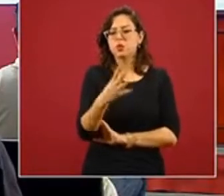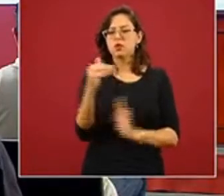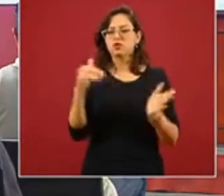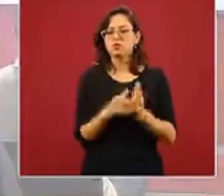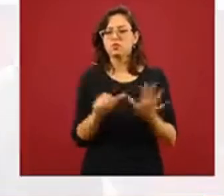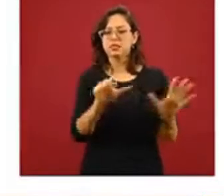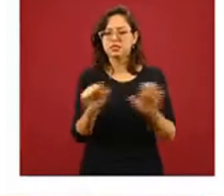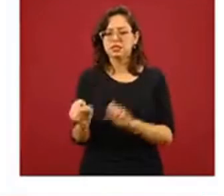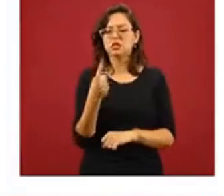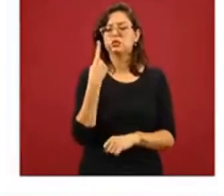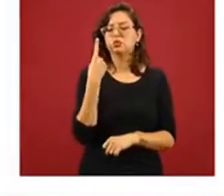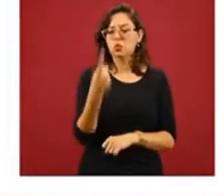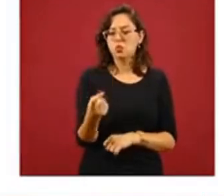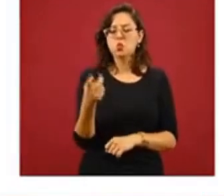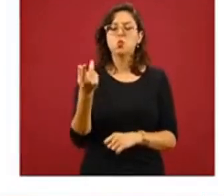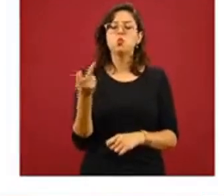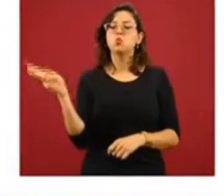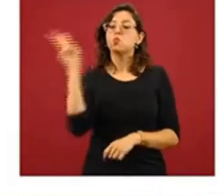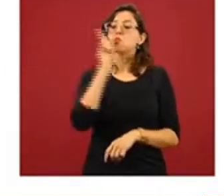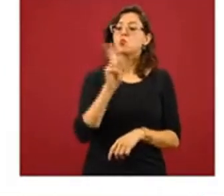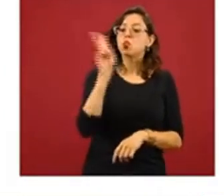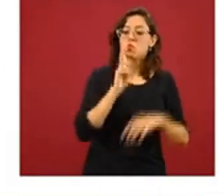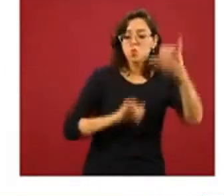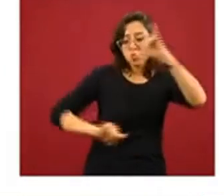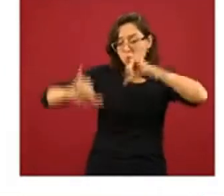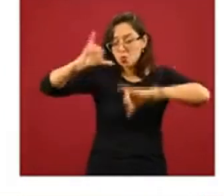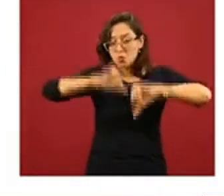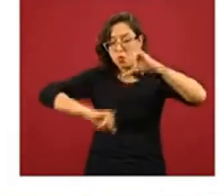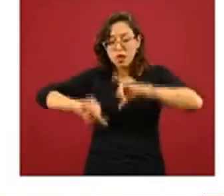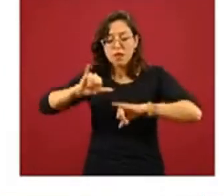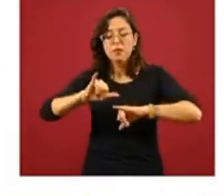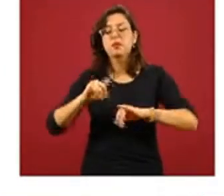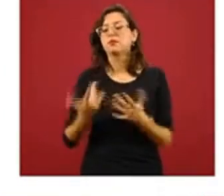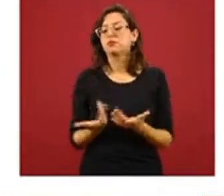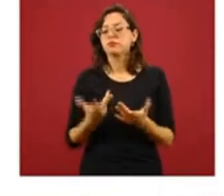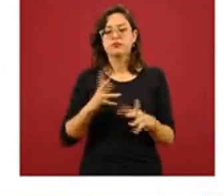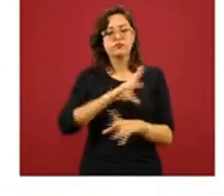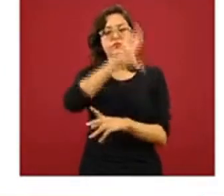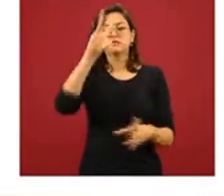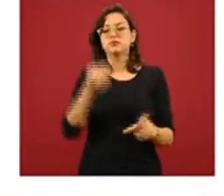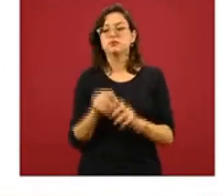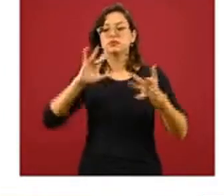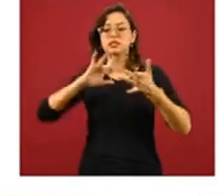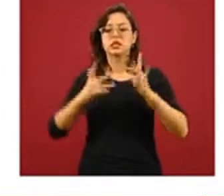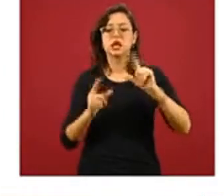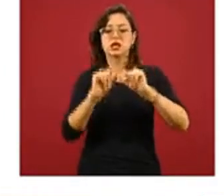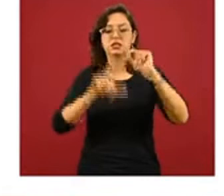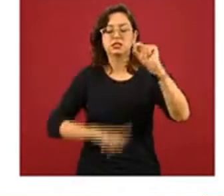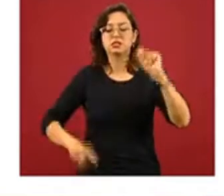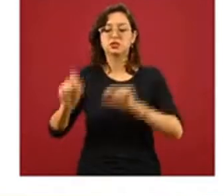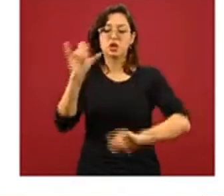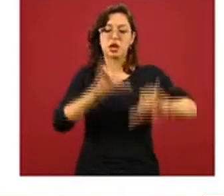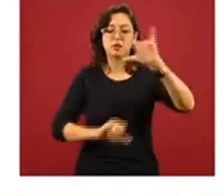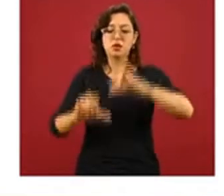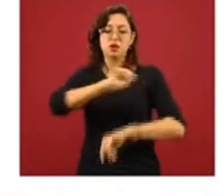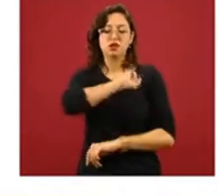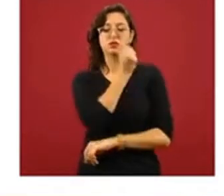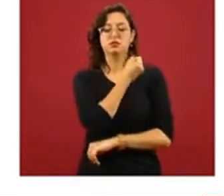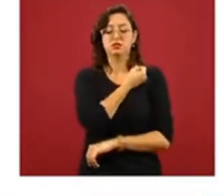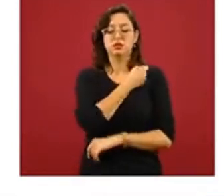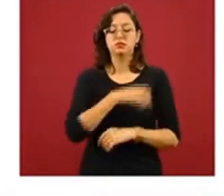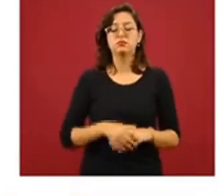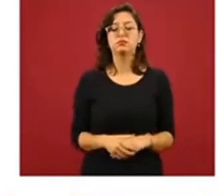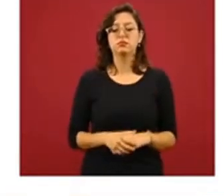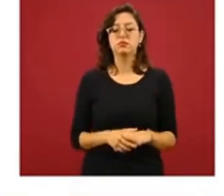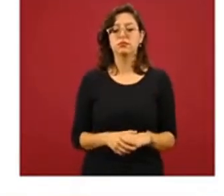394.601 las pruebas que hasta el momento se han realizado en toda la red nacional de laboratorios de salud pública. Esto